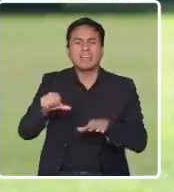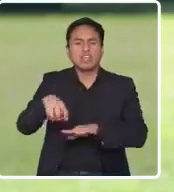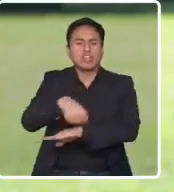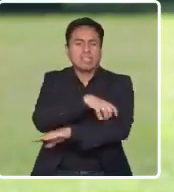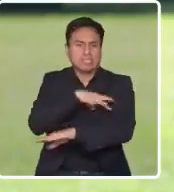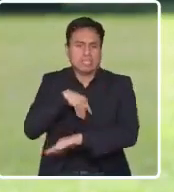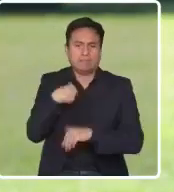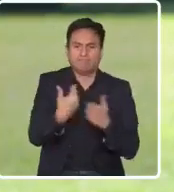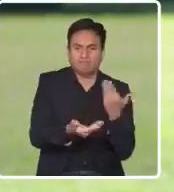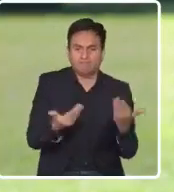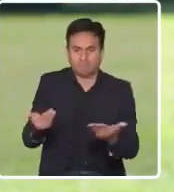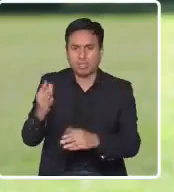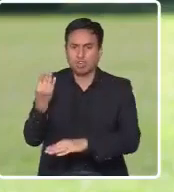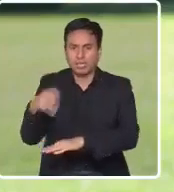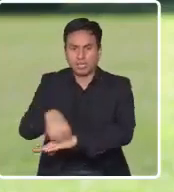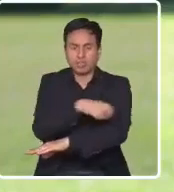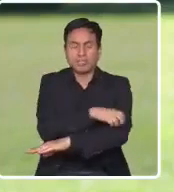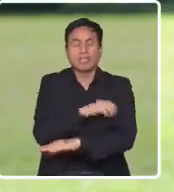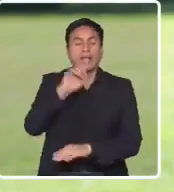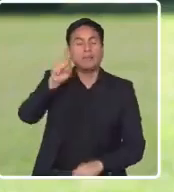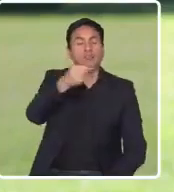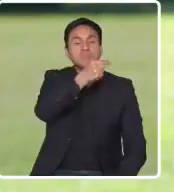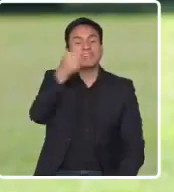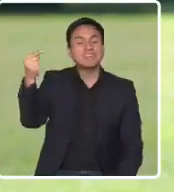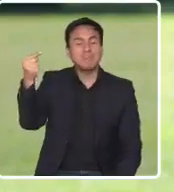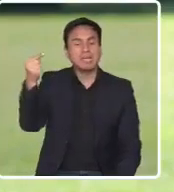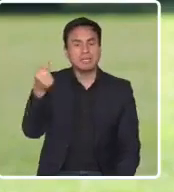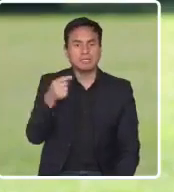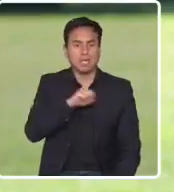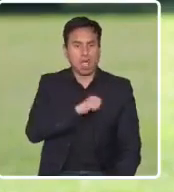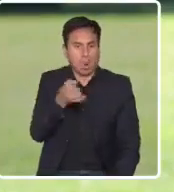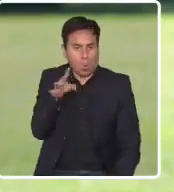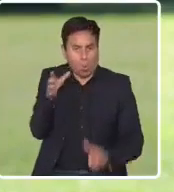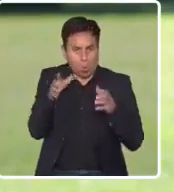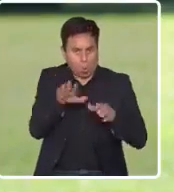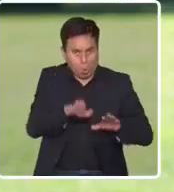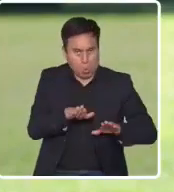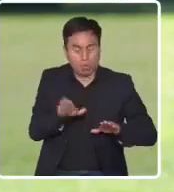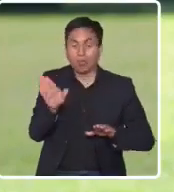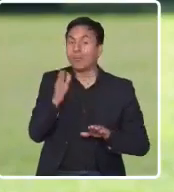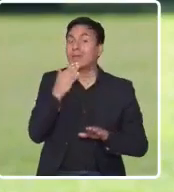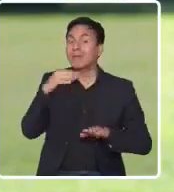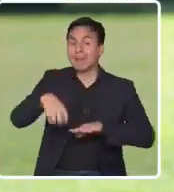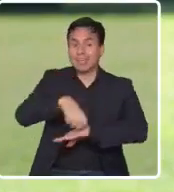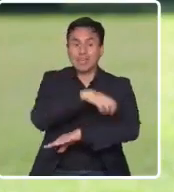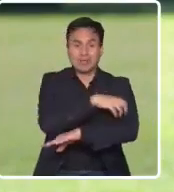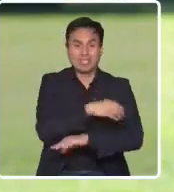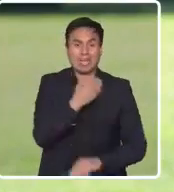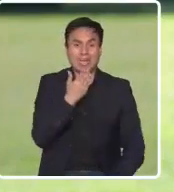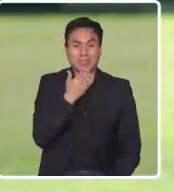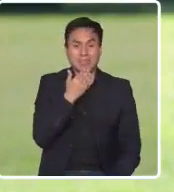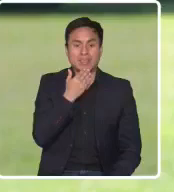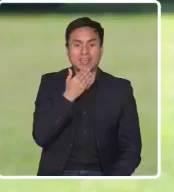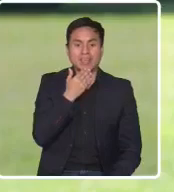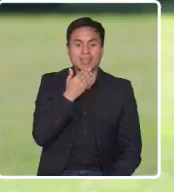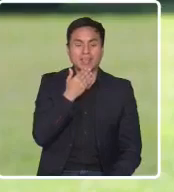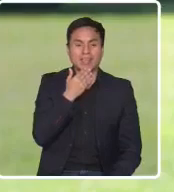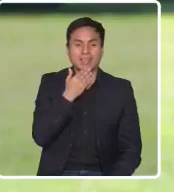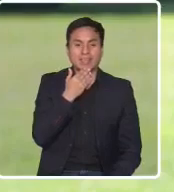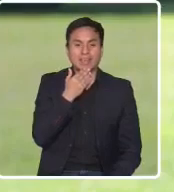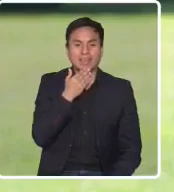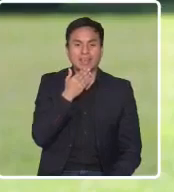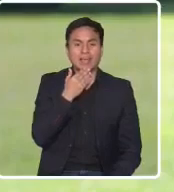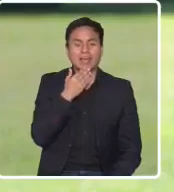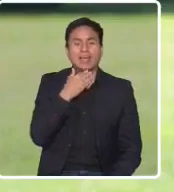Chile. Y la próxima semana, de hecho, porque esto no es solo para Santiago, sino para todas las regiones, estaré